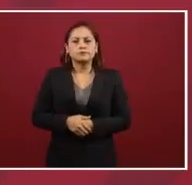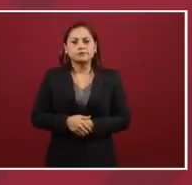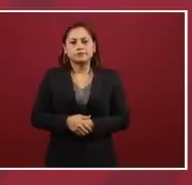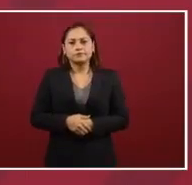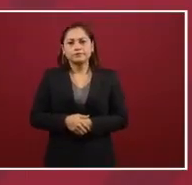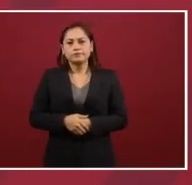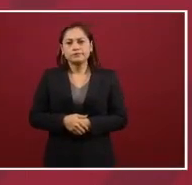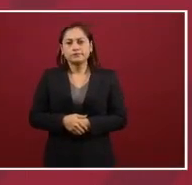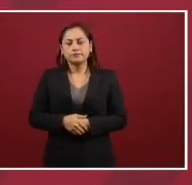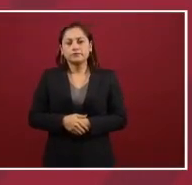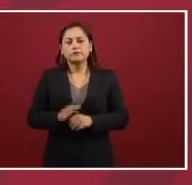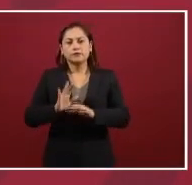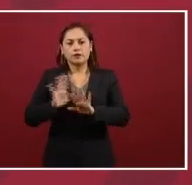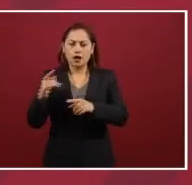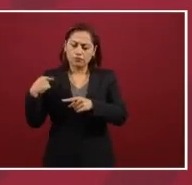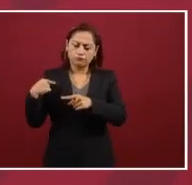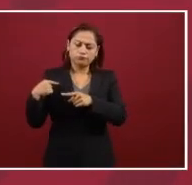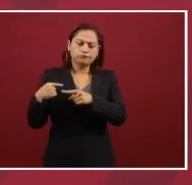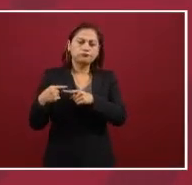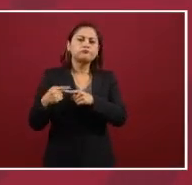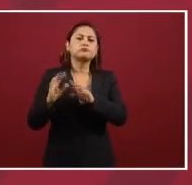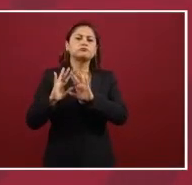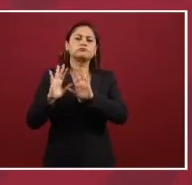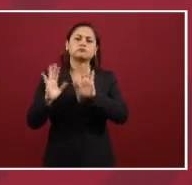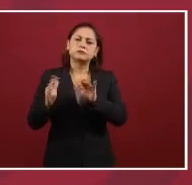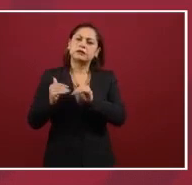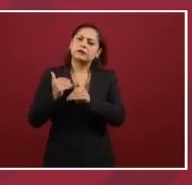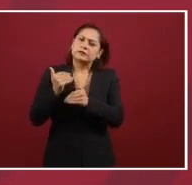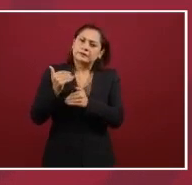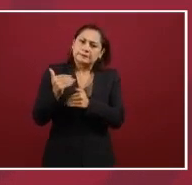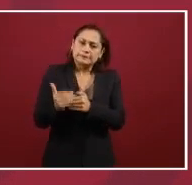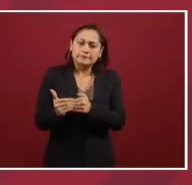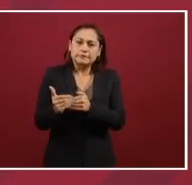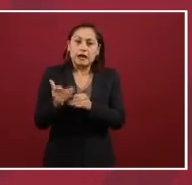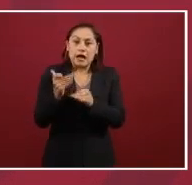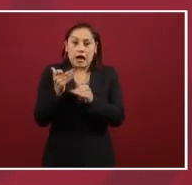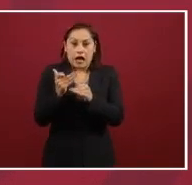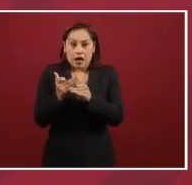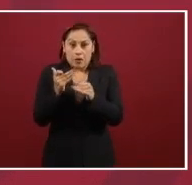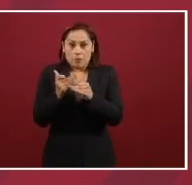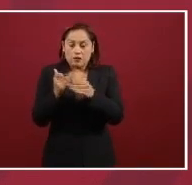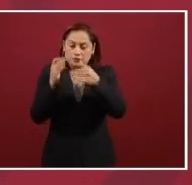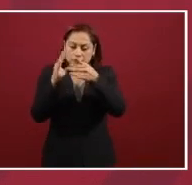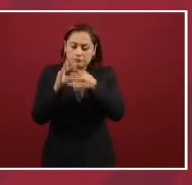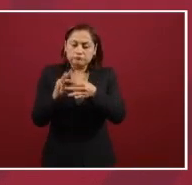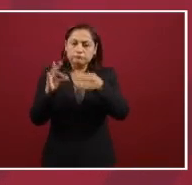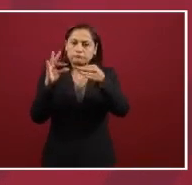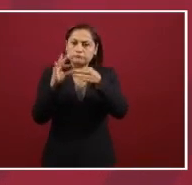ahora se va a informar